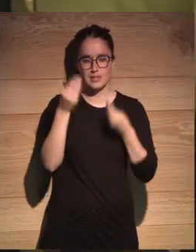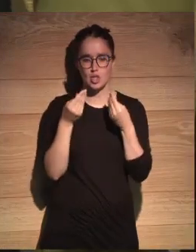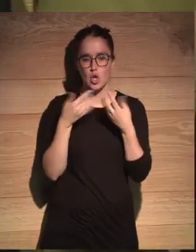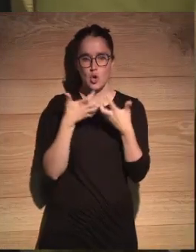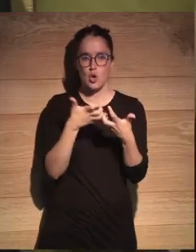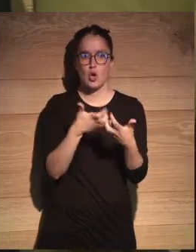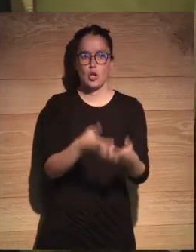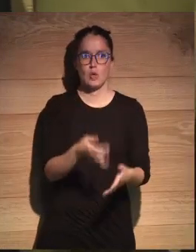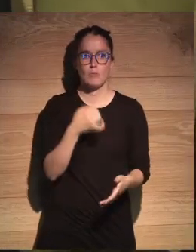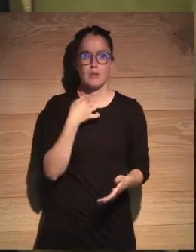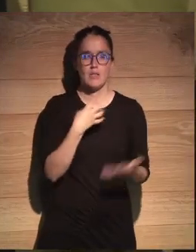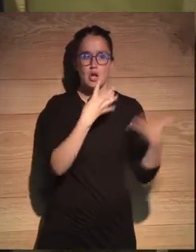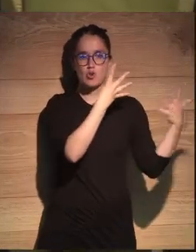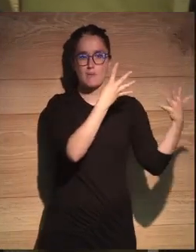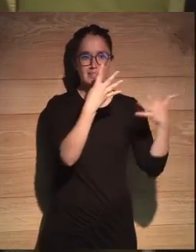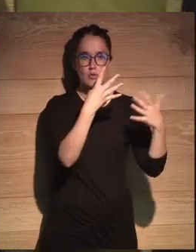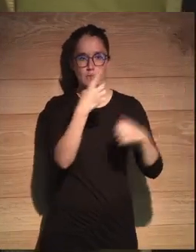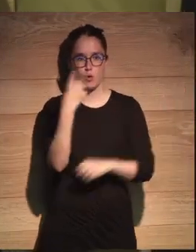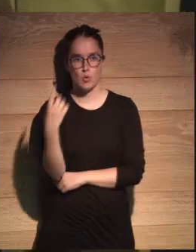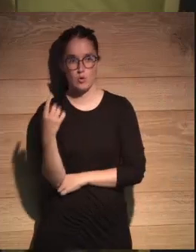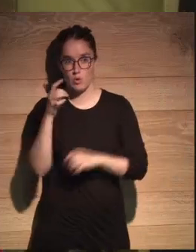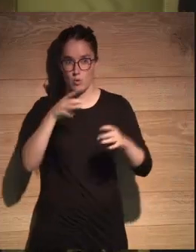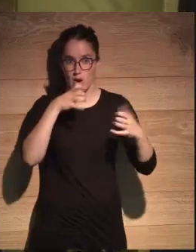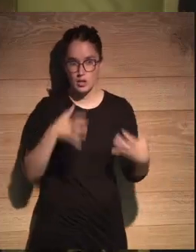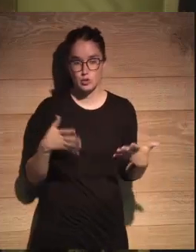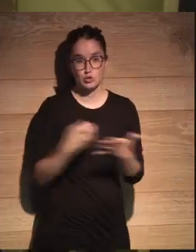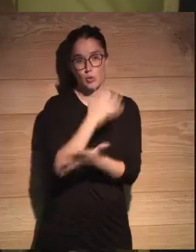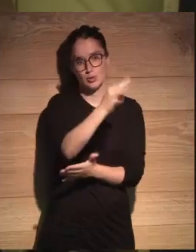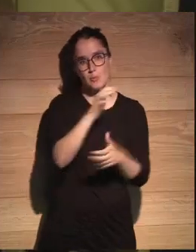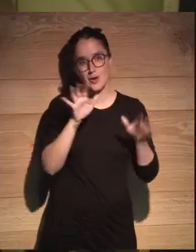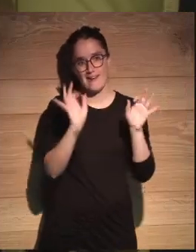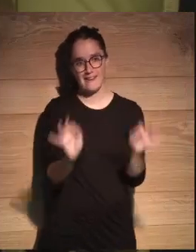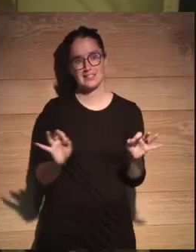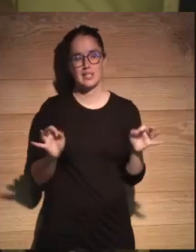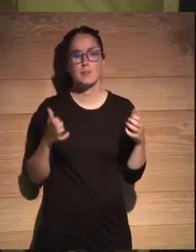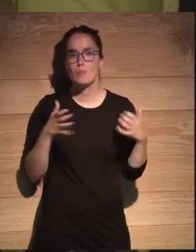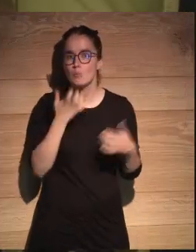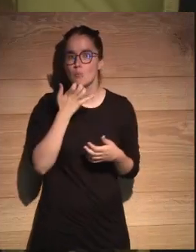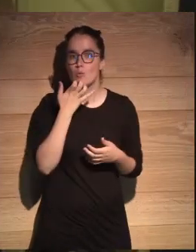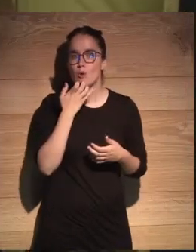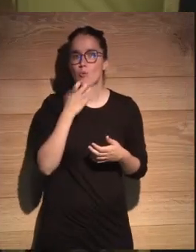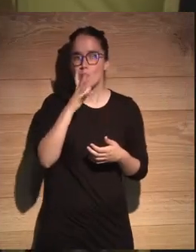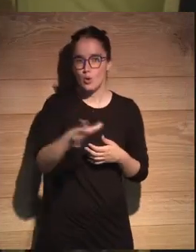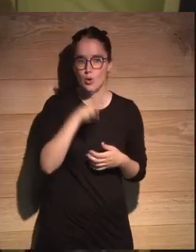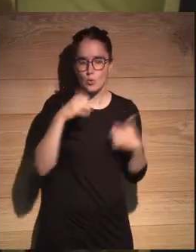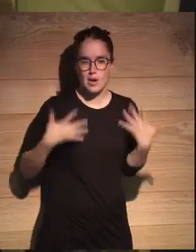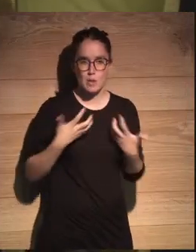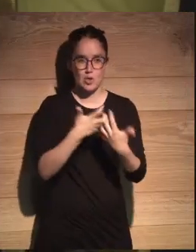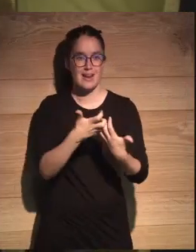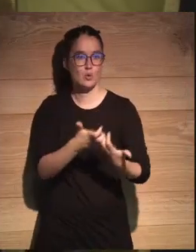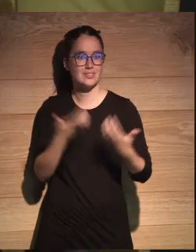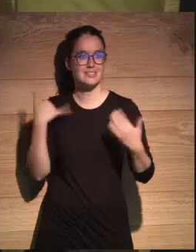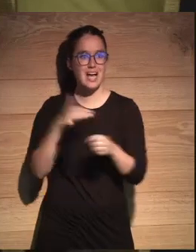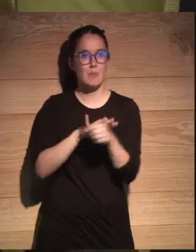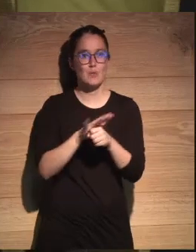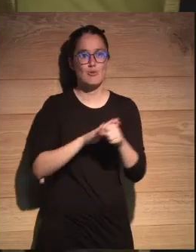perdiendo más o menos 99-1, como nos pasa aquí, aunque somos todos optimistas. Por lo siguiente, porque la batalla ya no se juega en